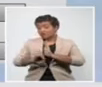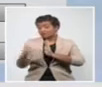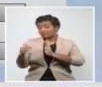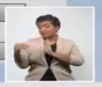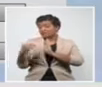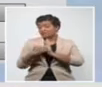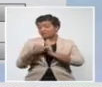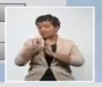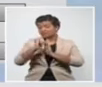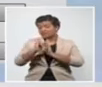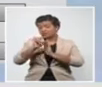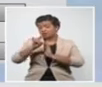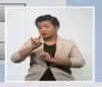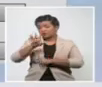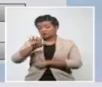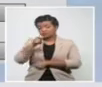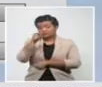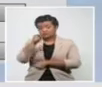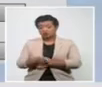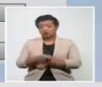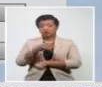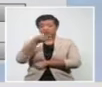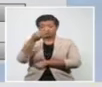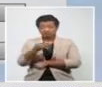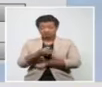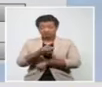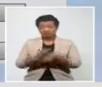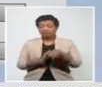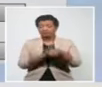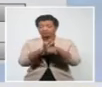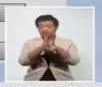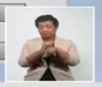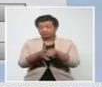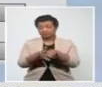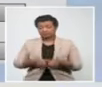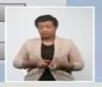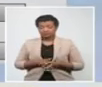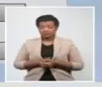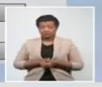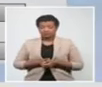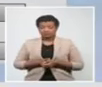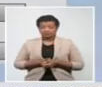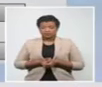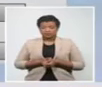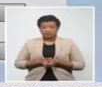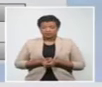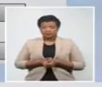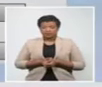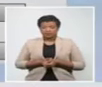105.190.695 personas con la COVID-19 han sido diagnosticadas.